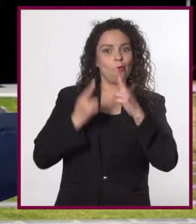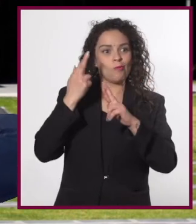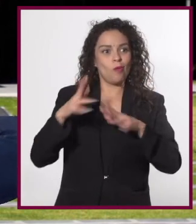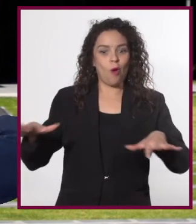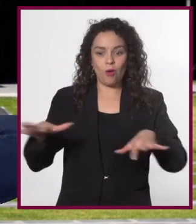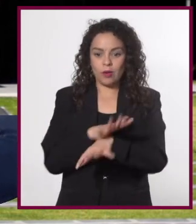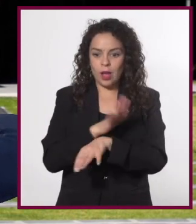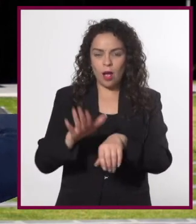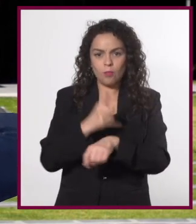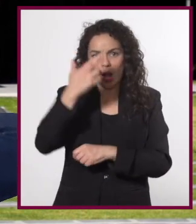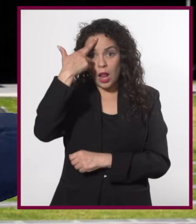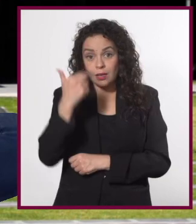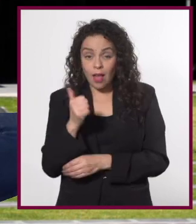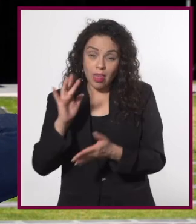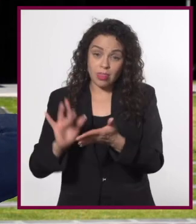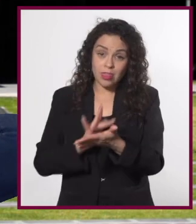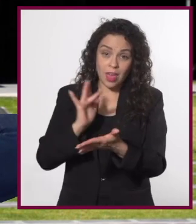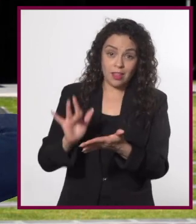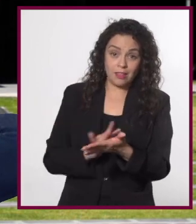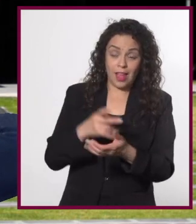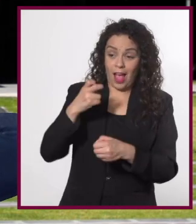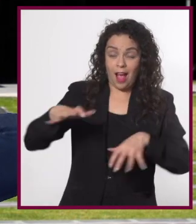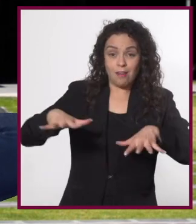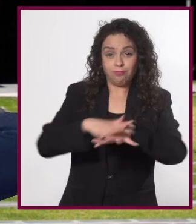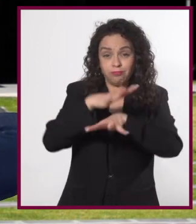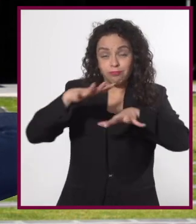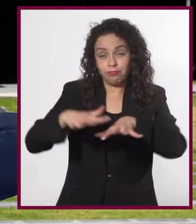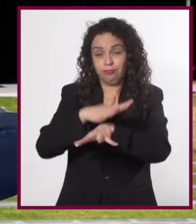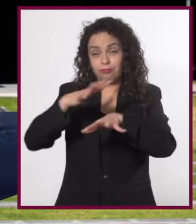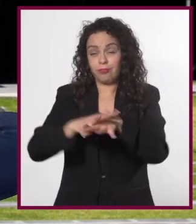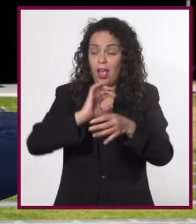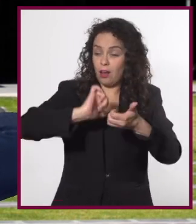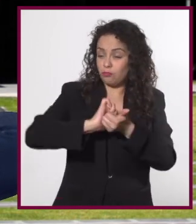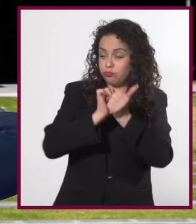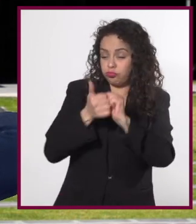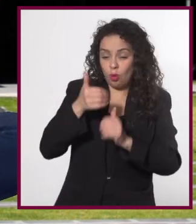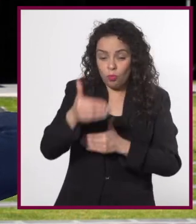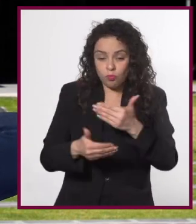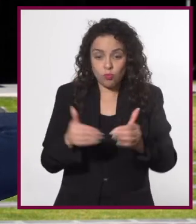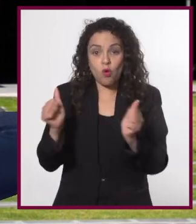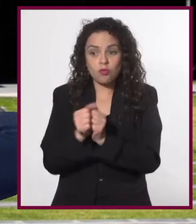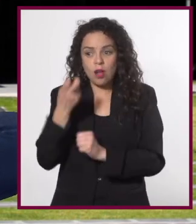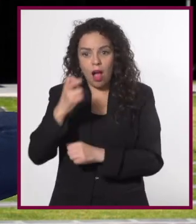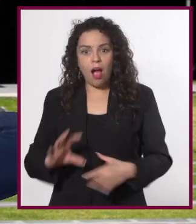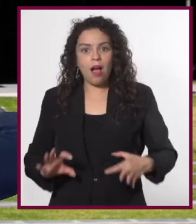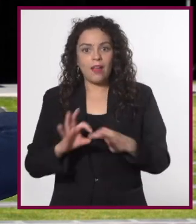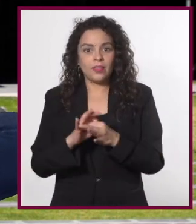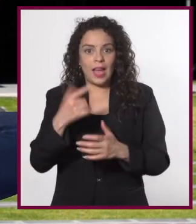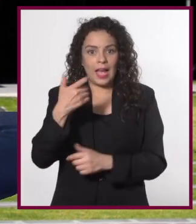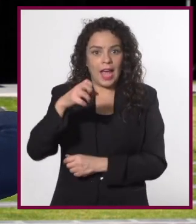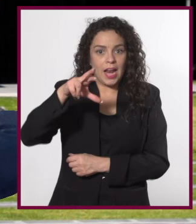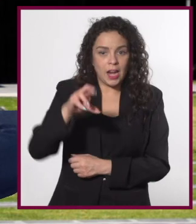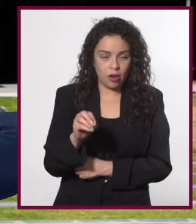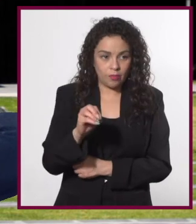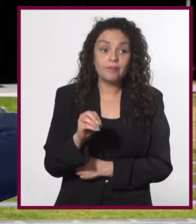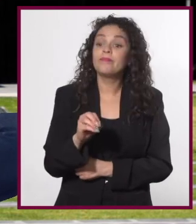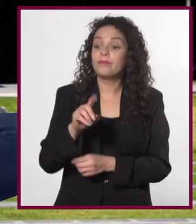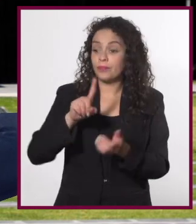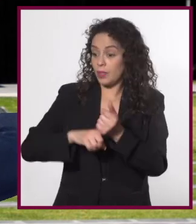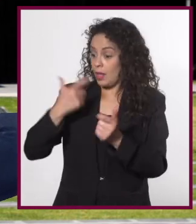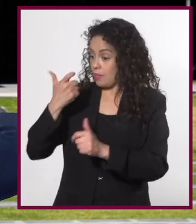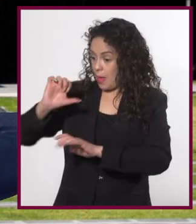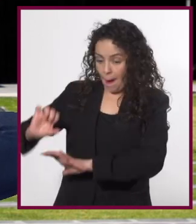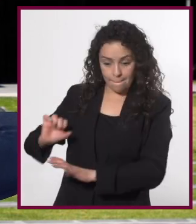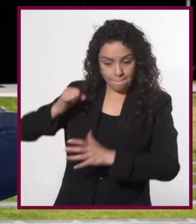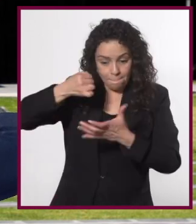marcada por la digitalización, que ha transformado todos los procesos relacionados con este género. El financiamiento de los